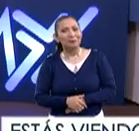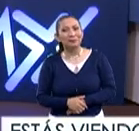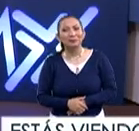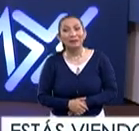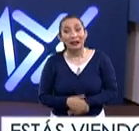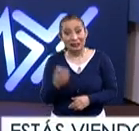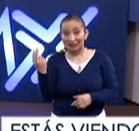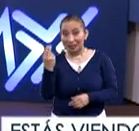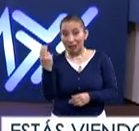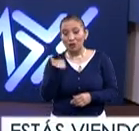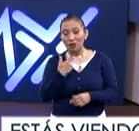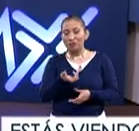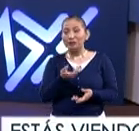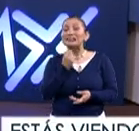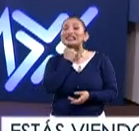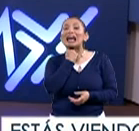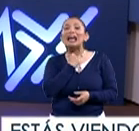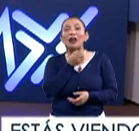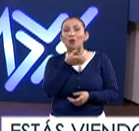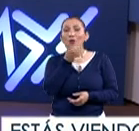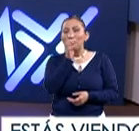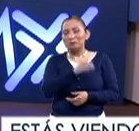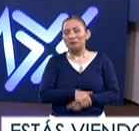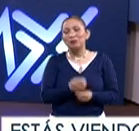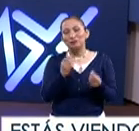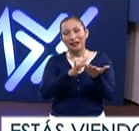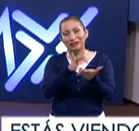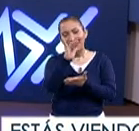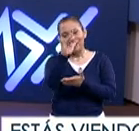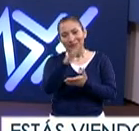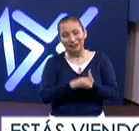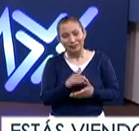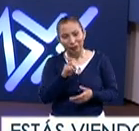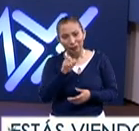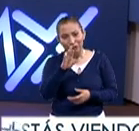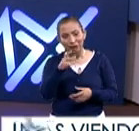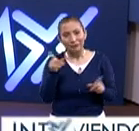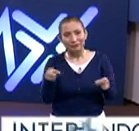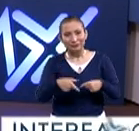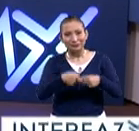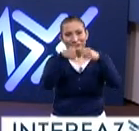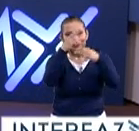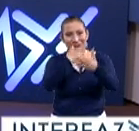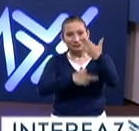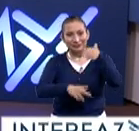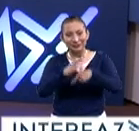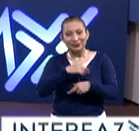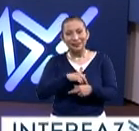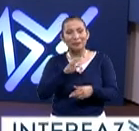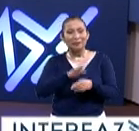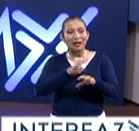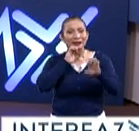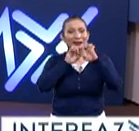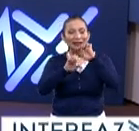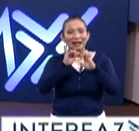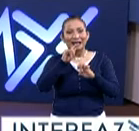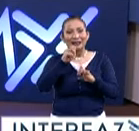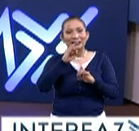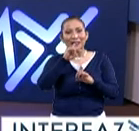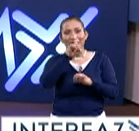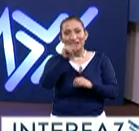y a veces hasta un tequilita ahí para cantar mejor. Muchísimas gracias. Gracias, doctor. Vamos a hacer una breve pausa, regresamos con las entrevistas. Esto